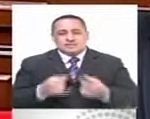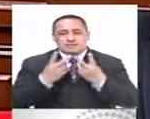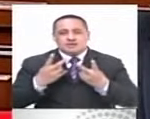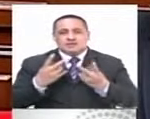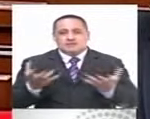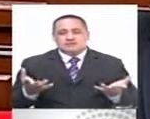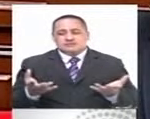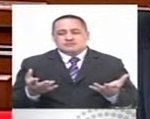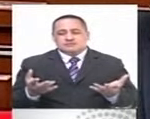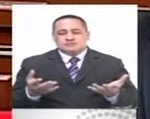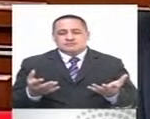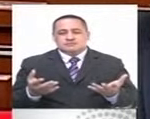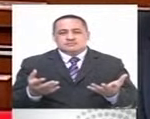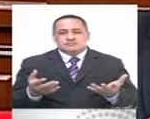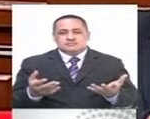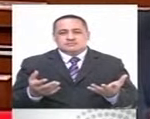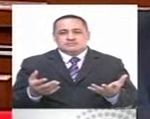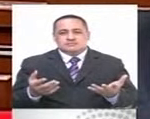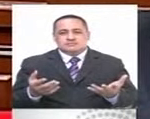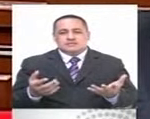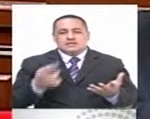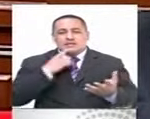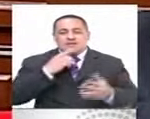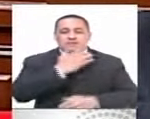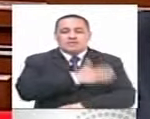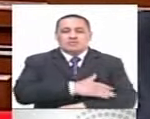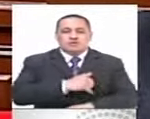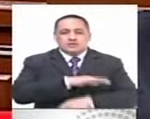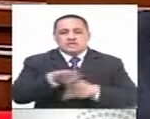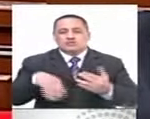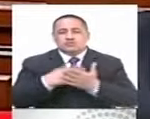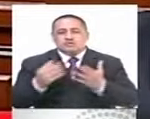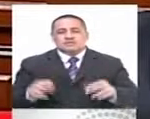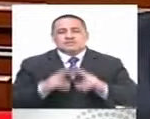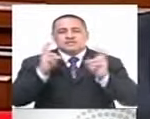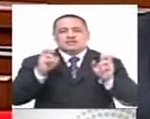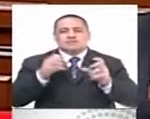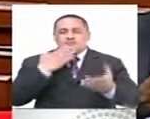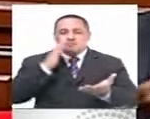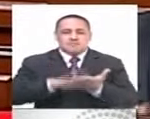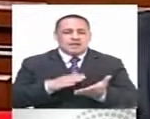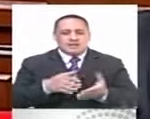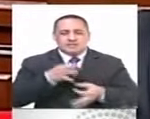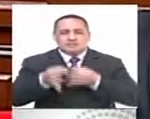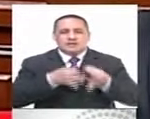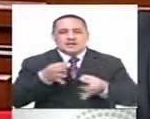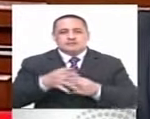ganan a costa de las letras infundadas.